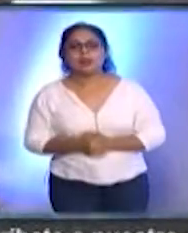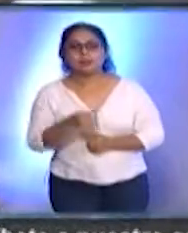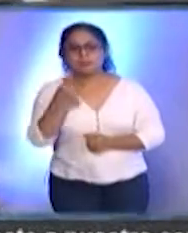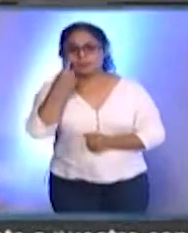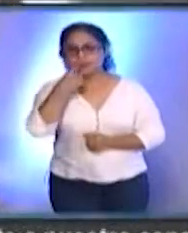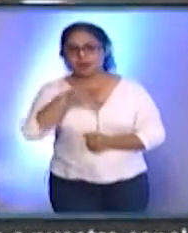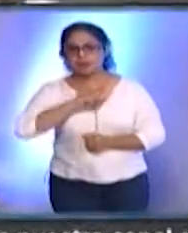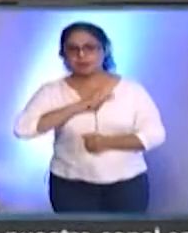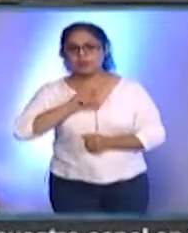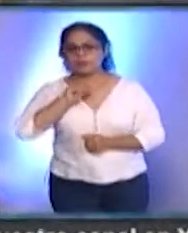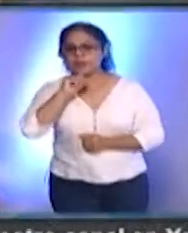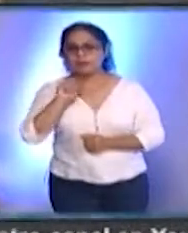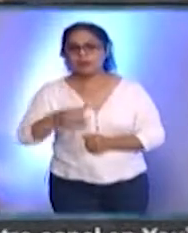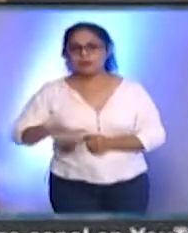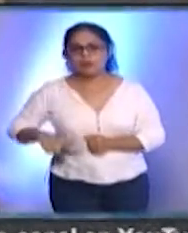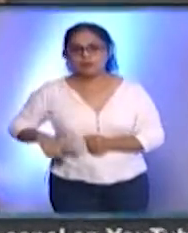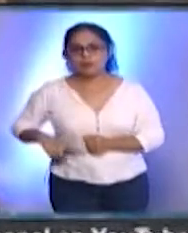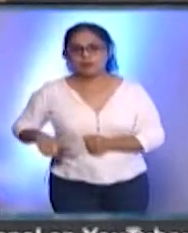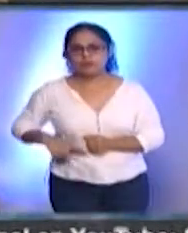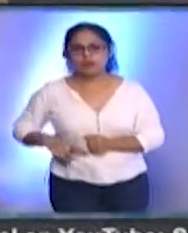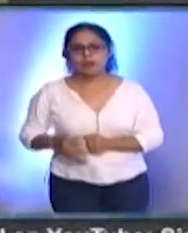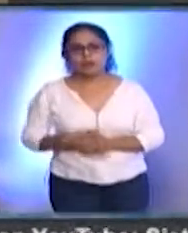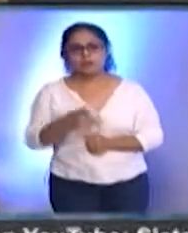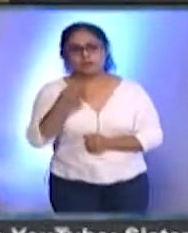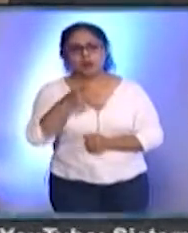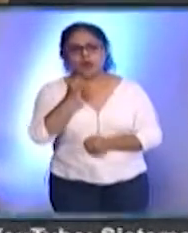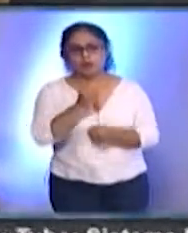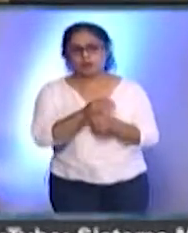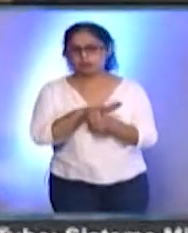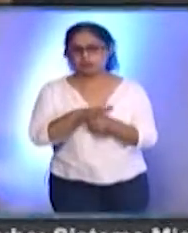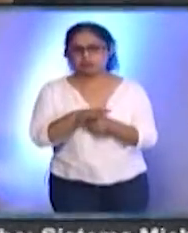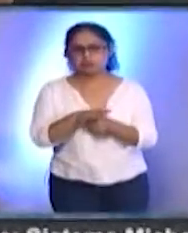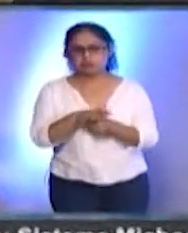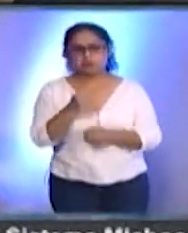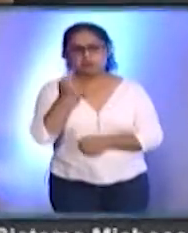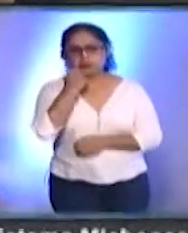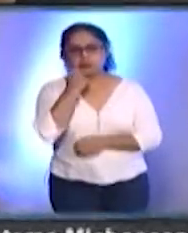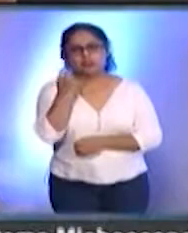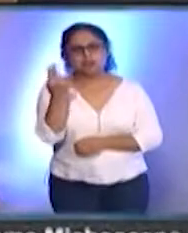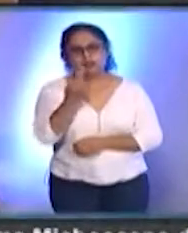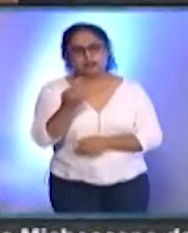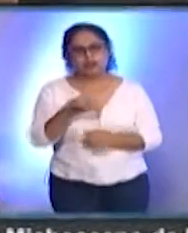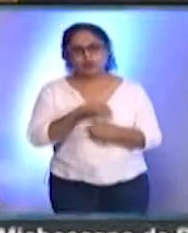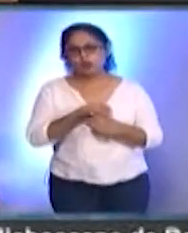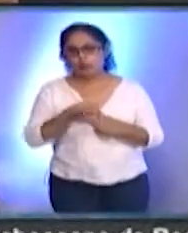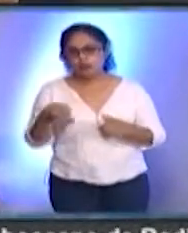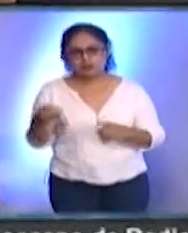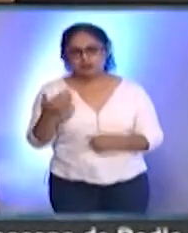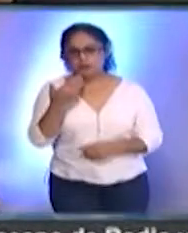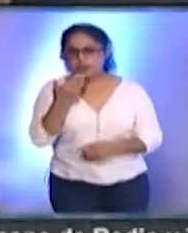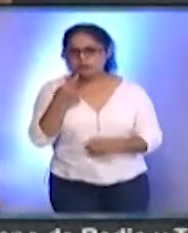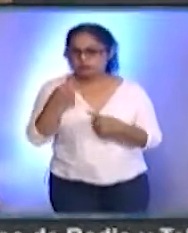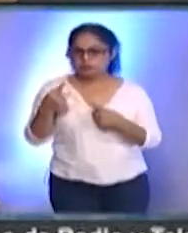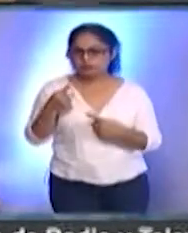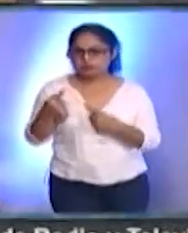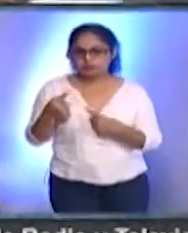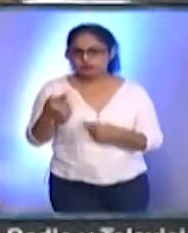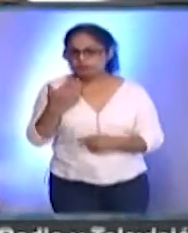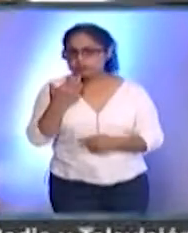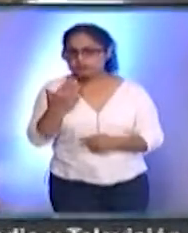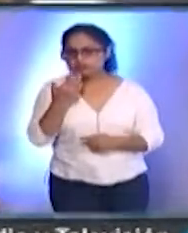gobierno, pero no es imposible. Creo que requerirá de mucha organización, requerirá de bastante,